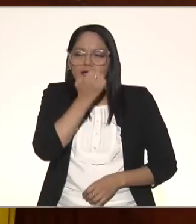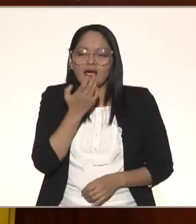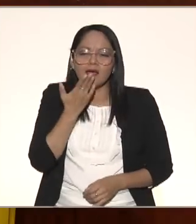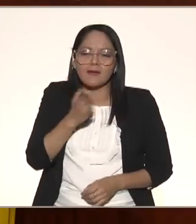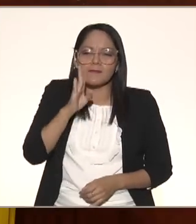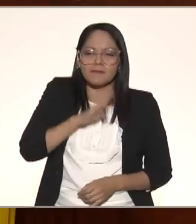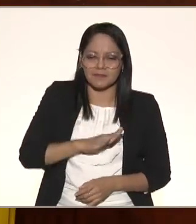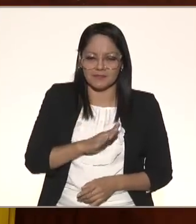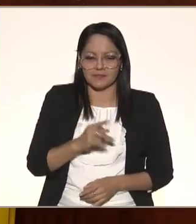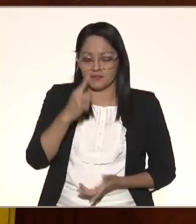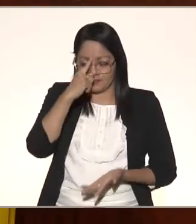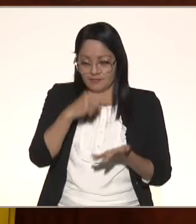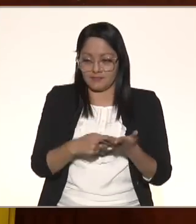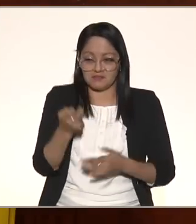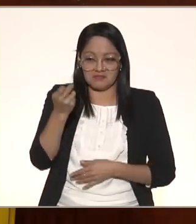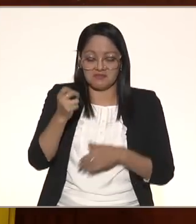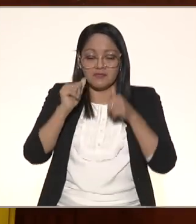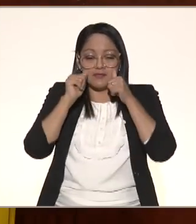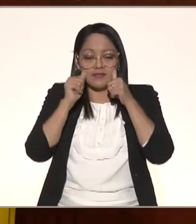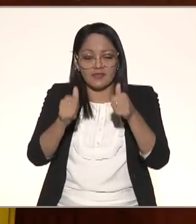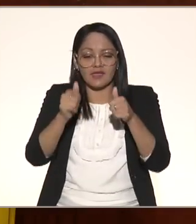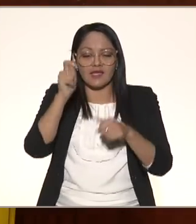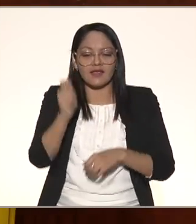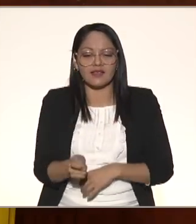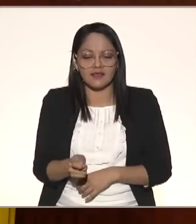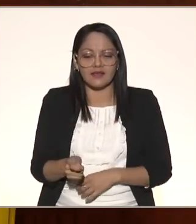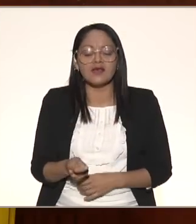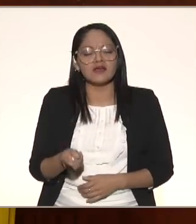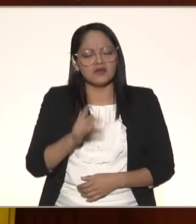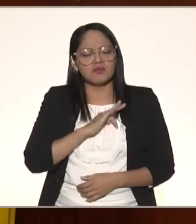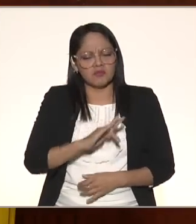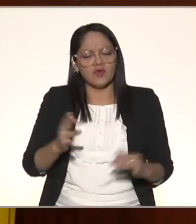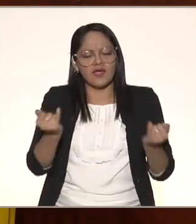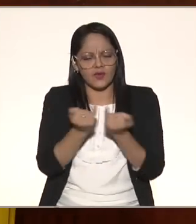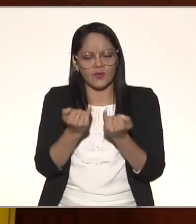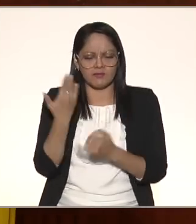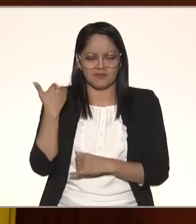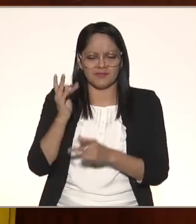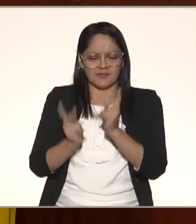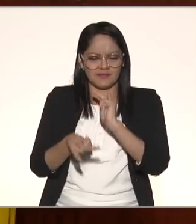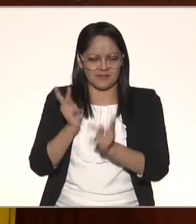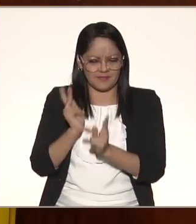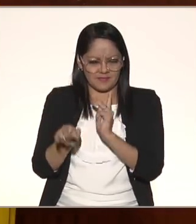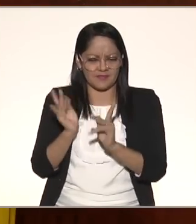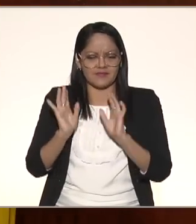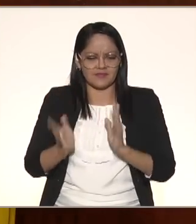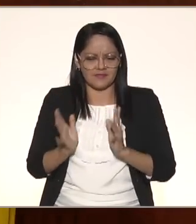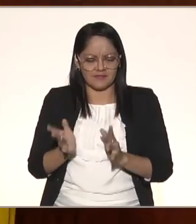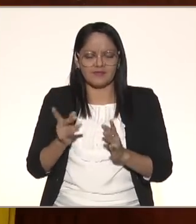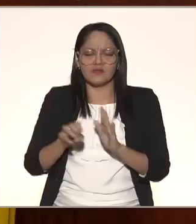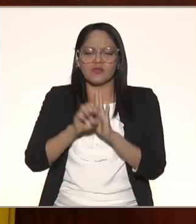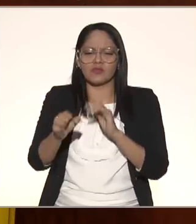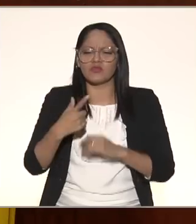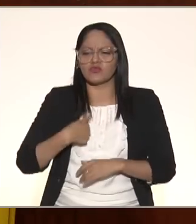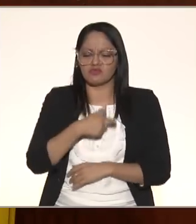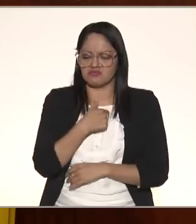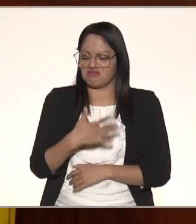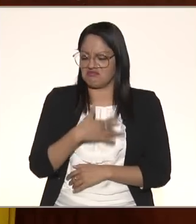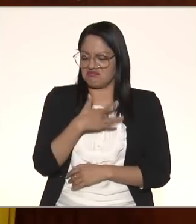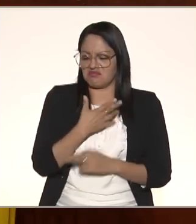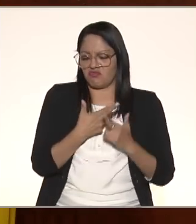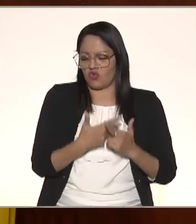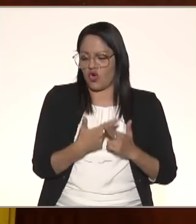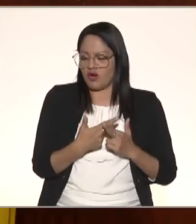Creo que en esa atención es poder también y lo platicamos durante todo el programa no solo dar lo que me sobra o lo que